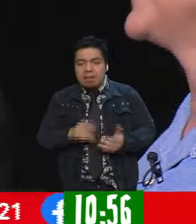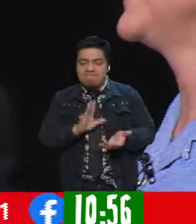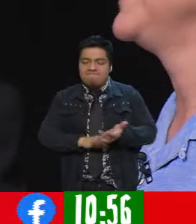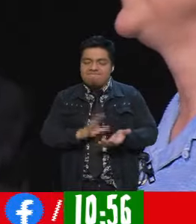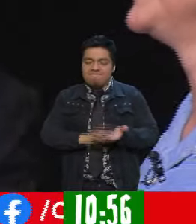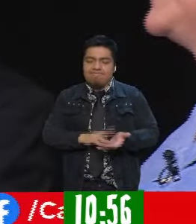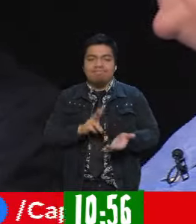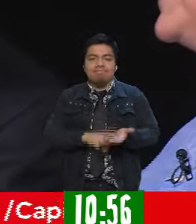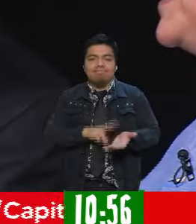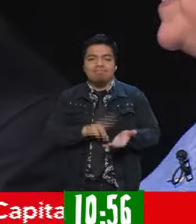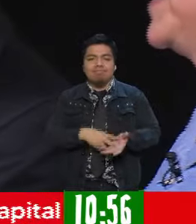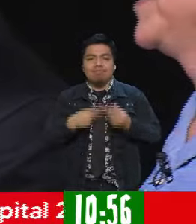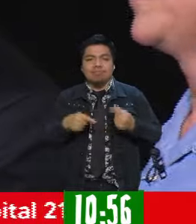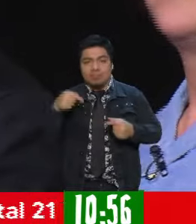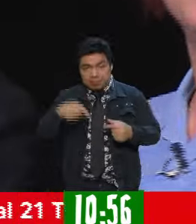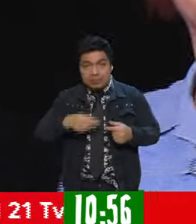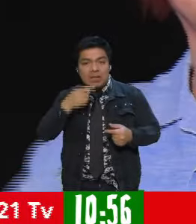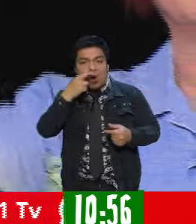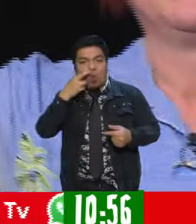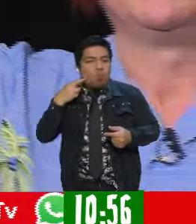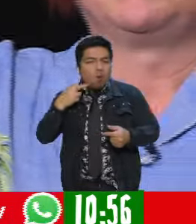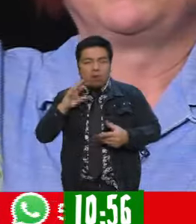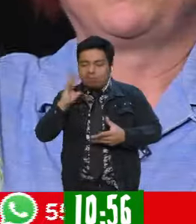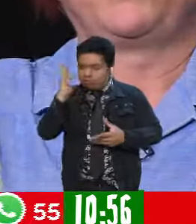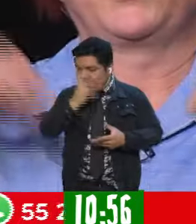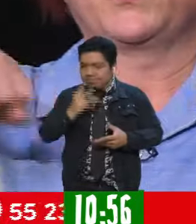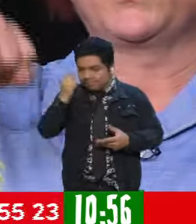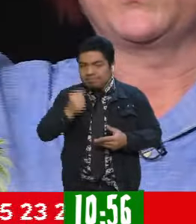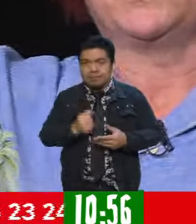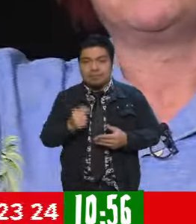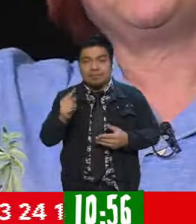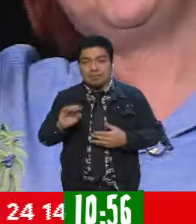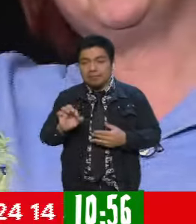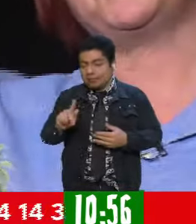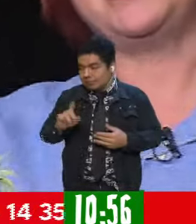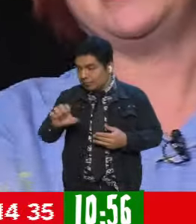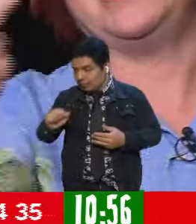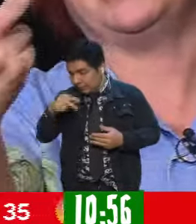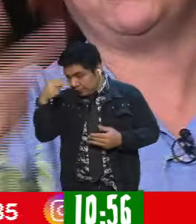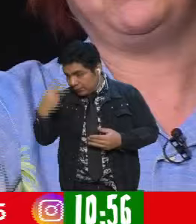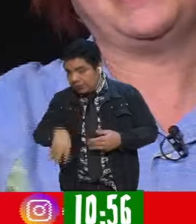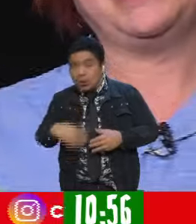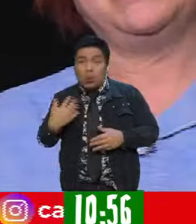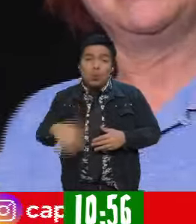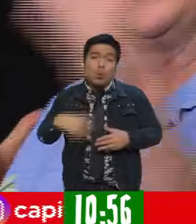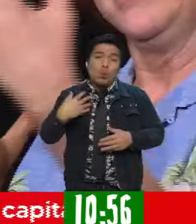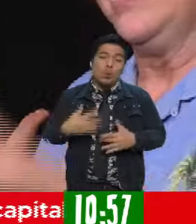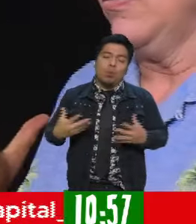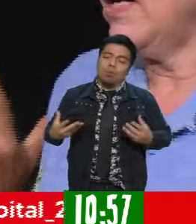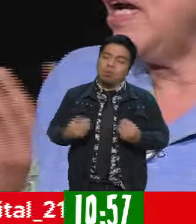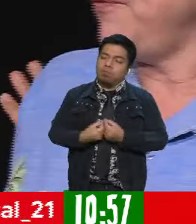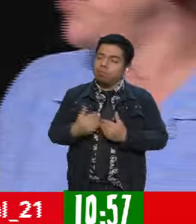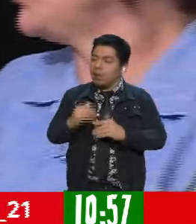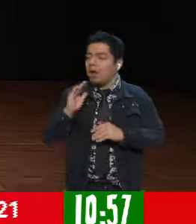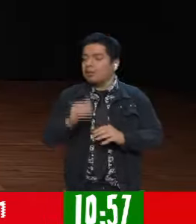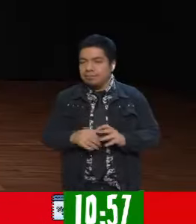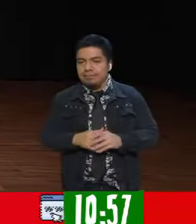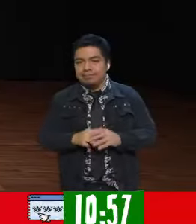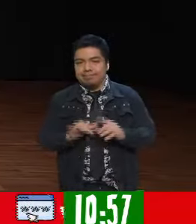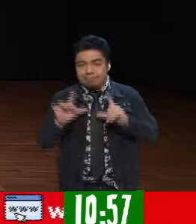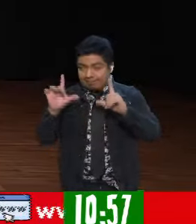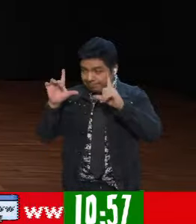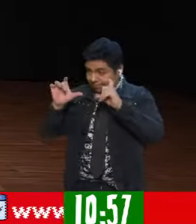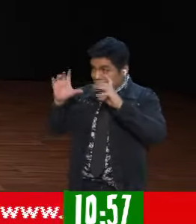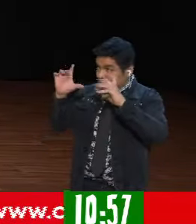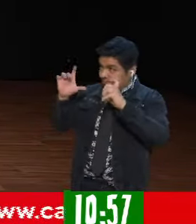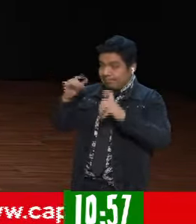eres de somos la raza más bonita del mundo? Y si eres mexicano y de la Tepalcates, más, aún cuanti más. ¿Sí oiga, o no? La foto en lo que nos da su